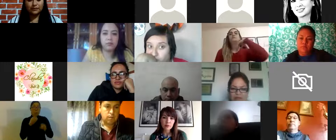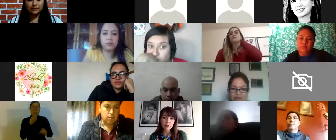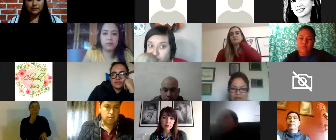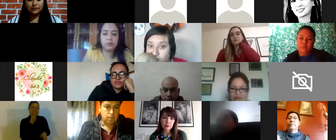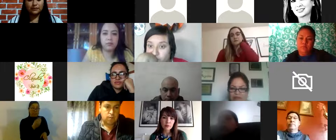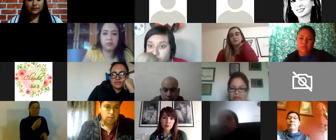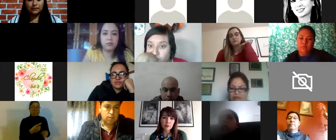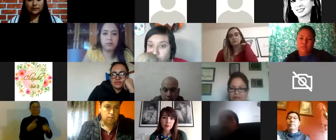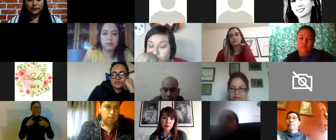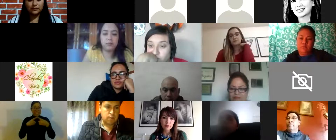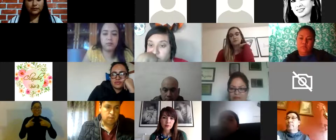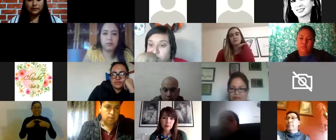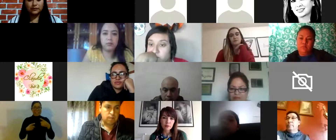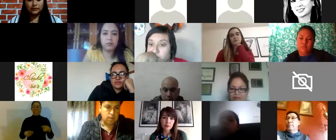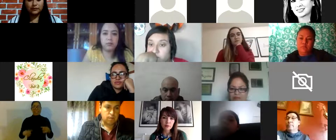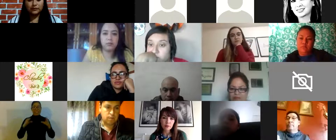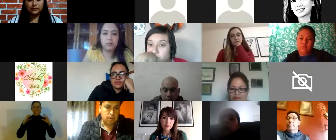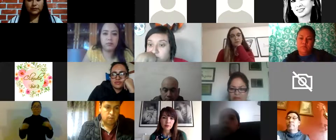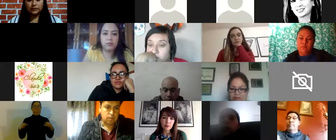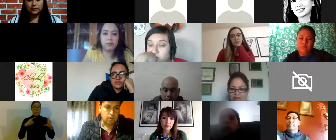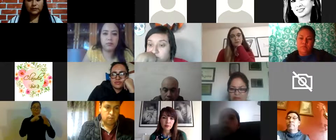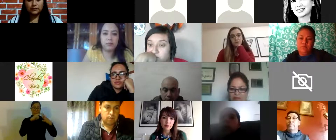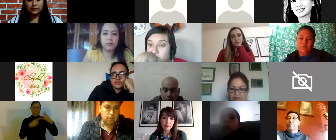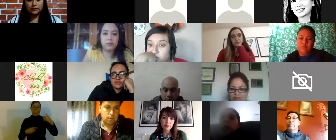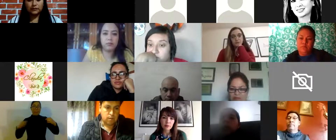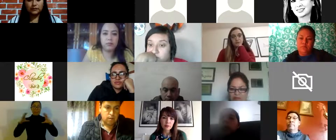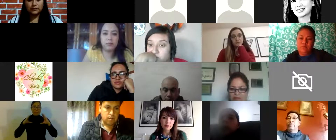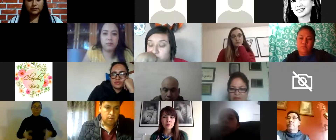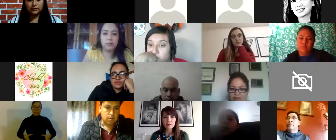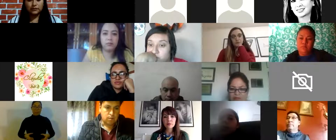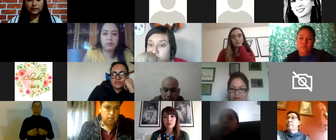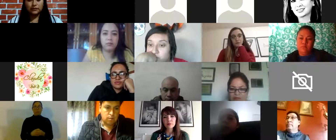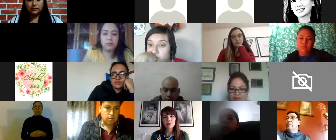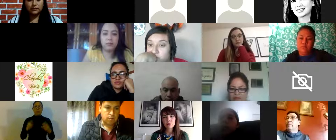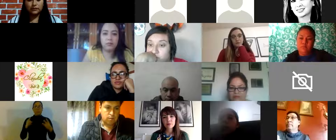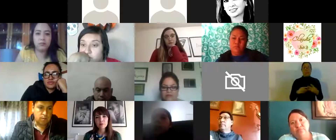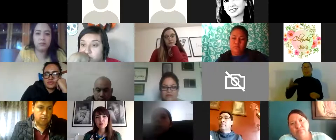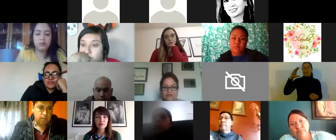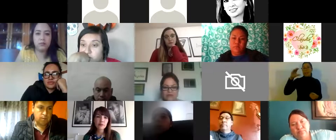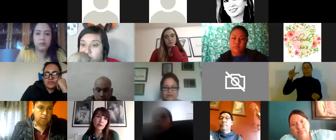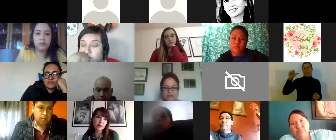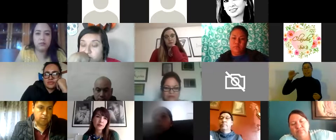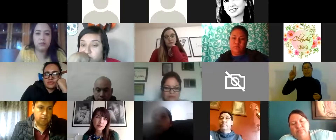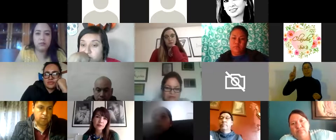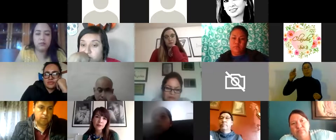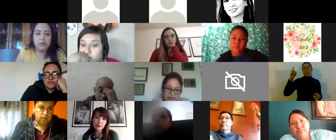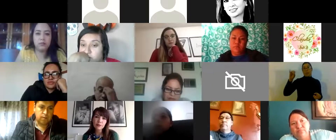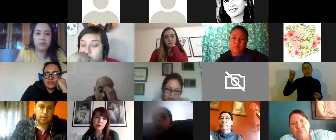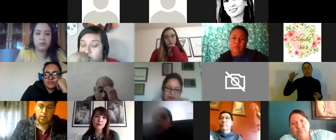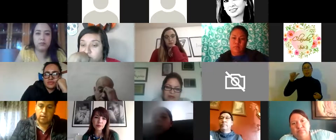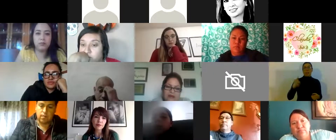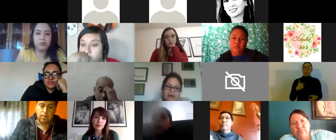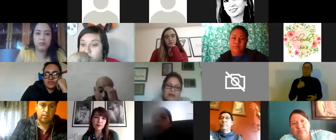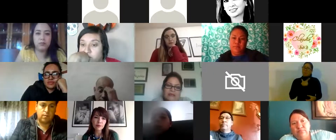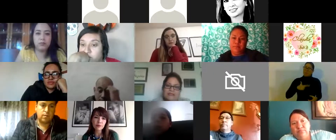De Claudia Villanueva nos dice que le gustó la orientación que le dio la maestra y la valentía de Estela para expresar sus